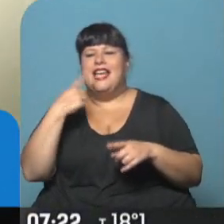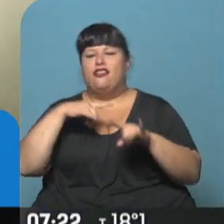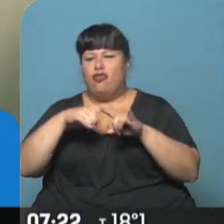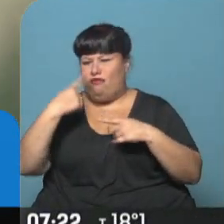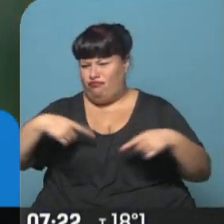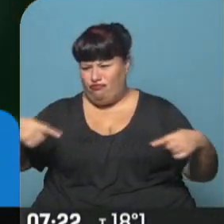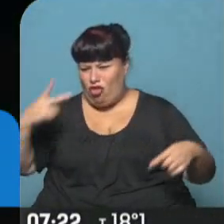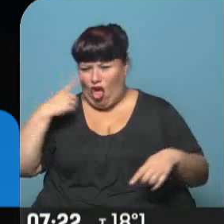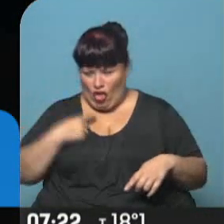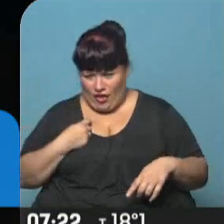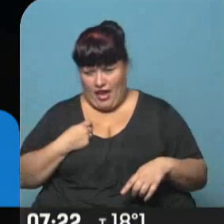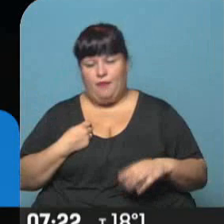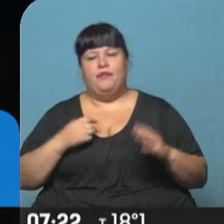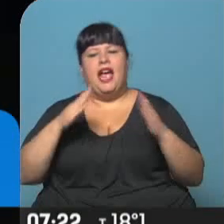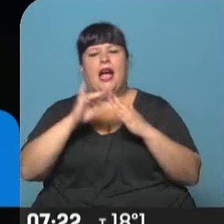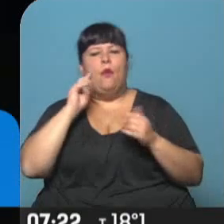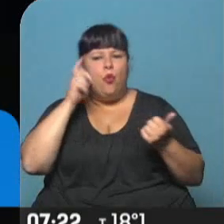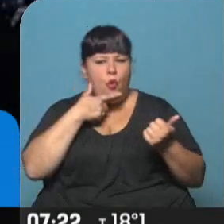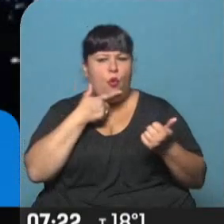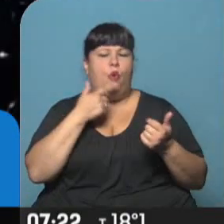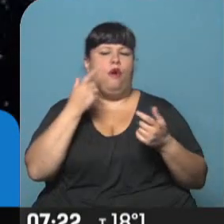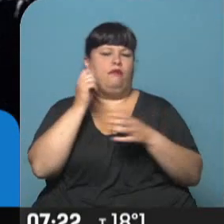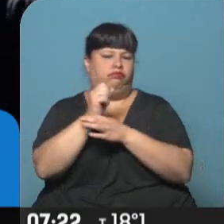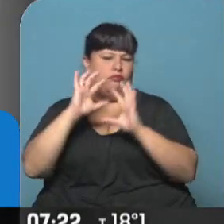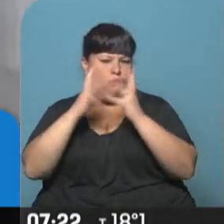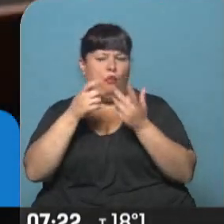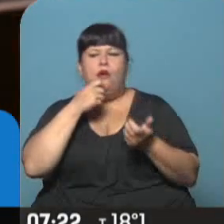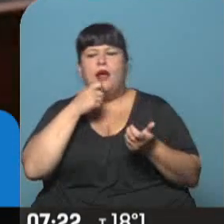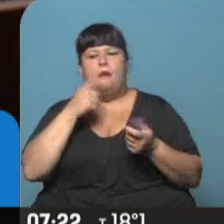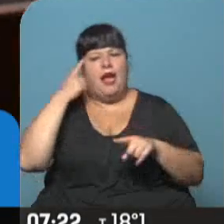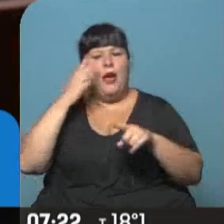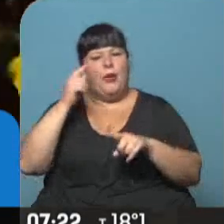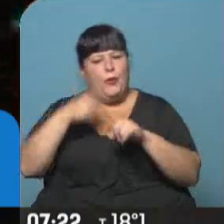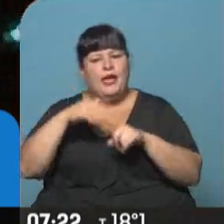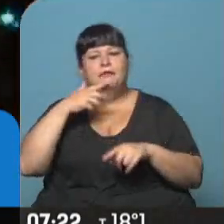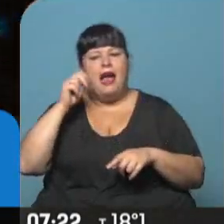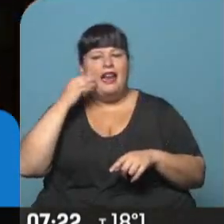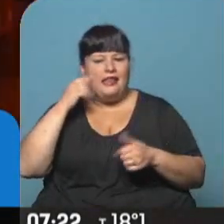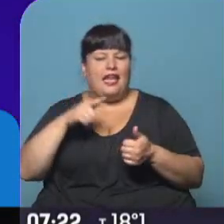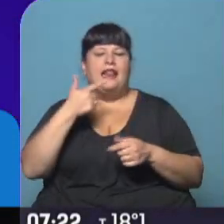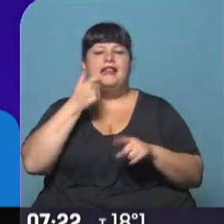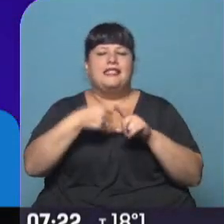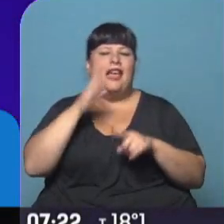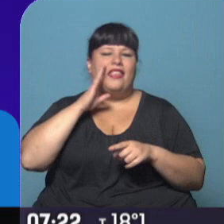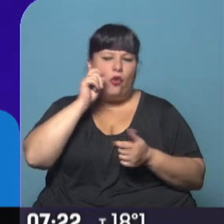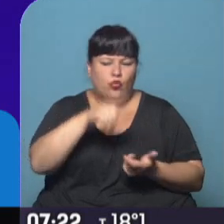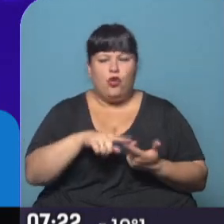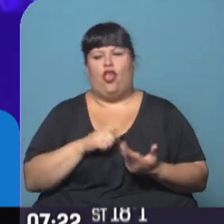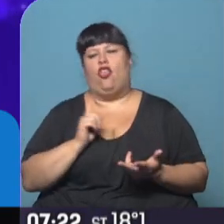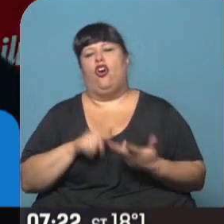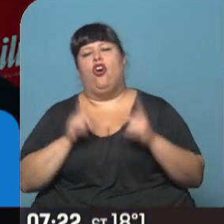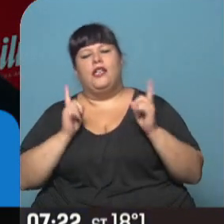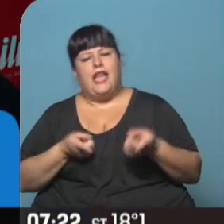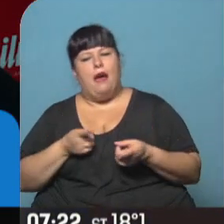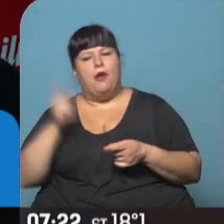dos días. La Casita del Blues va a tener artistas internacionales como Bex Marshall de Inglaterra, Zack Gordon de los Estados Unidos. También